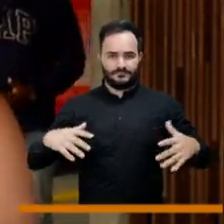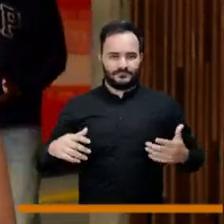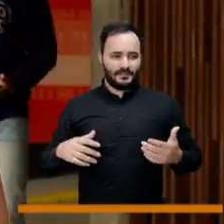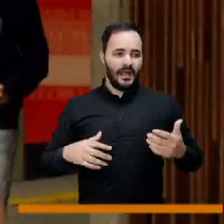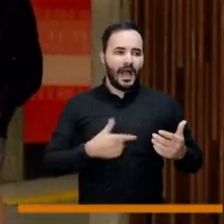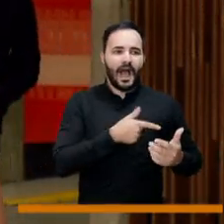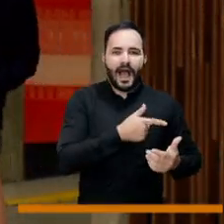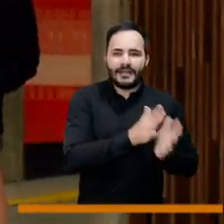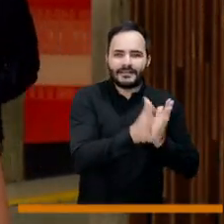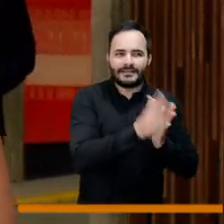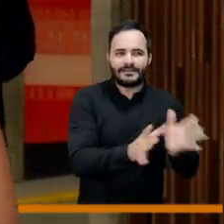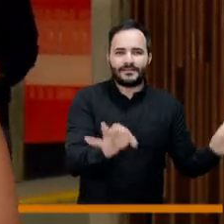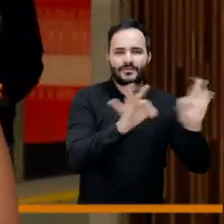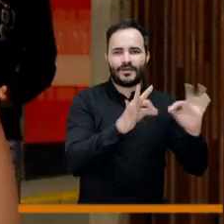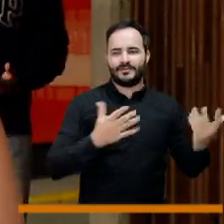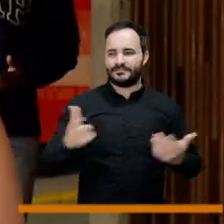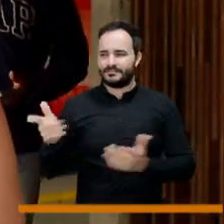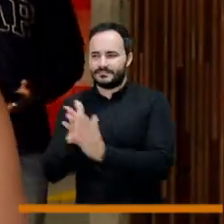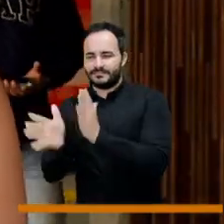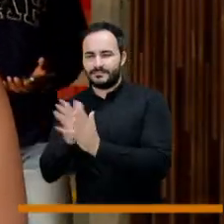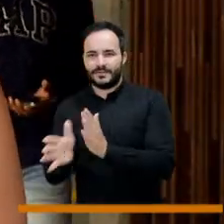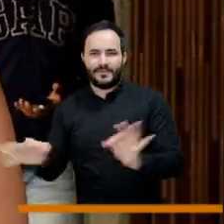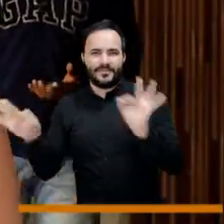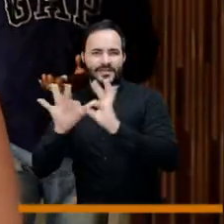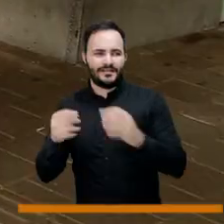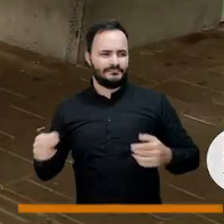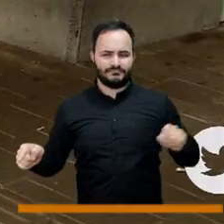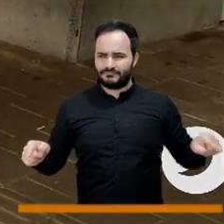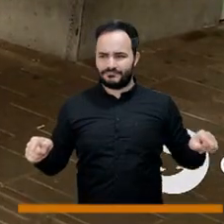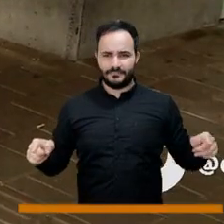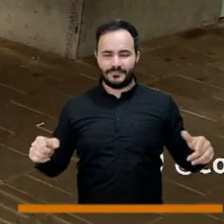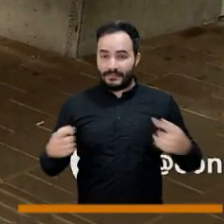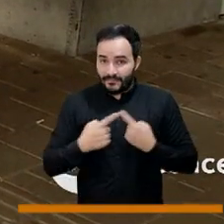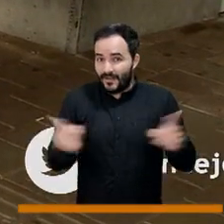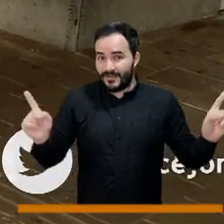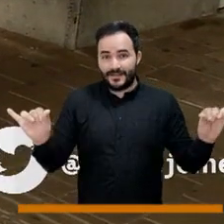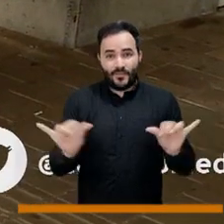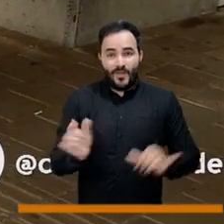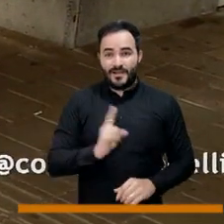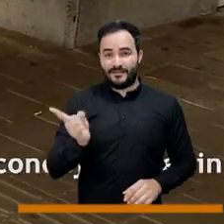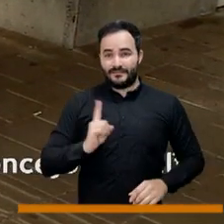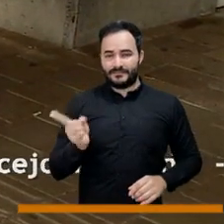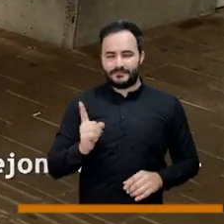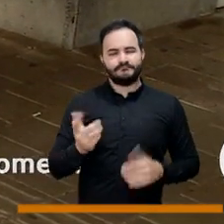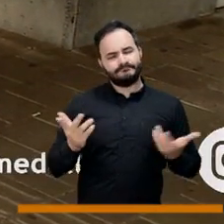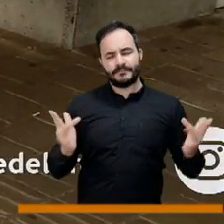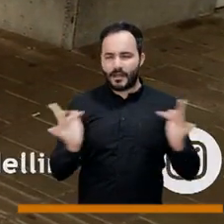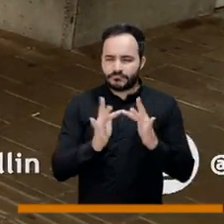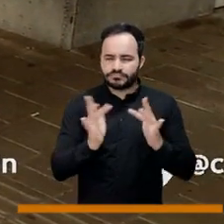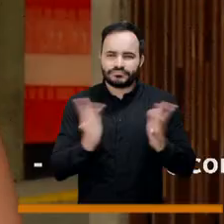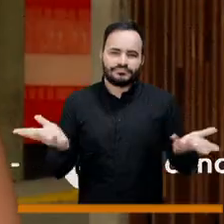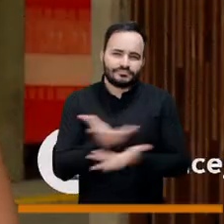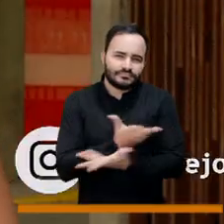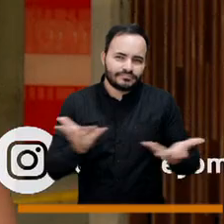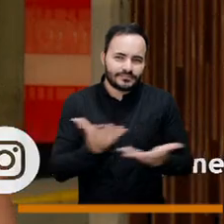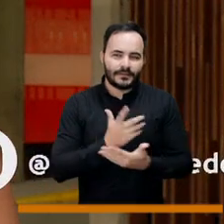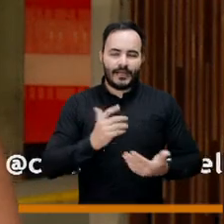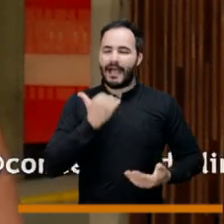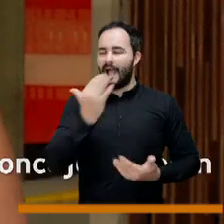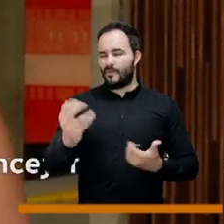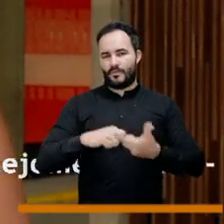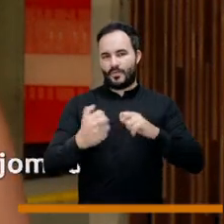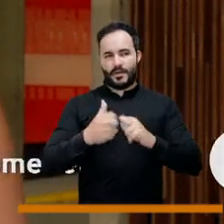tanto una como la otra tienen información distinta sobre cualquier tema. Entonces creo que el hecho de que se puedan comunicar y